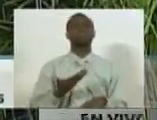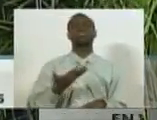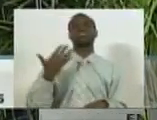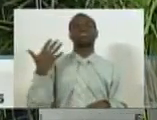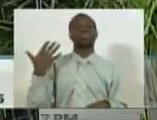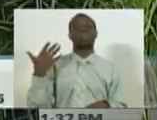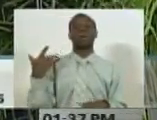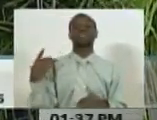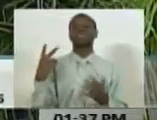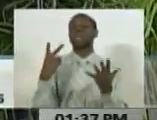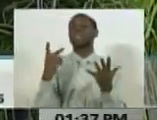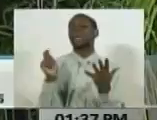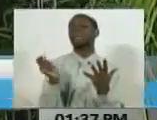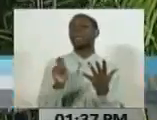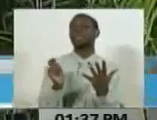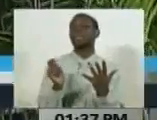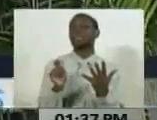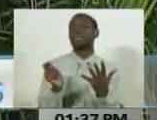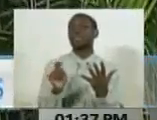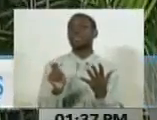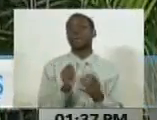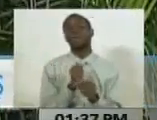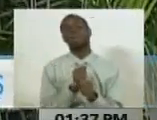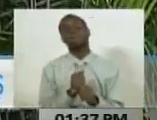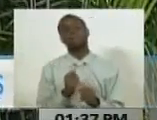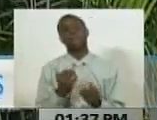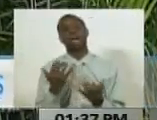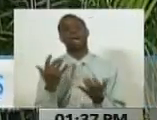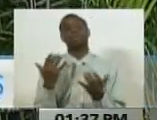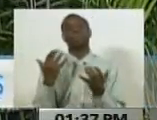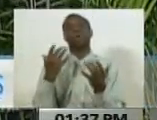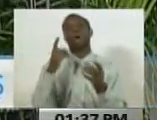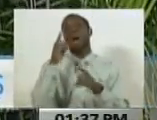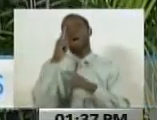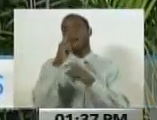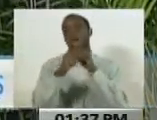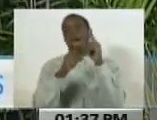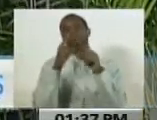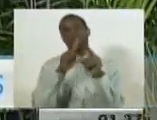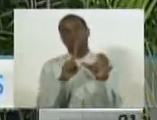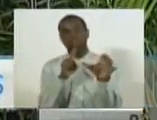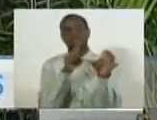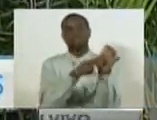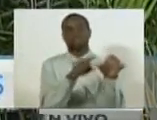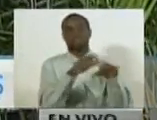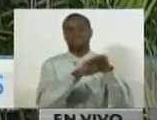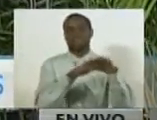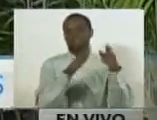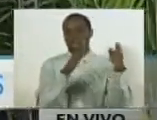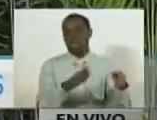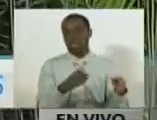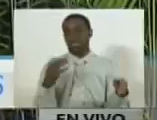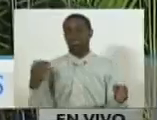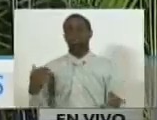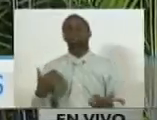tengo 7 meses esperando desde año para ingresar al ministerio. Le doy gracias